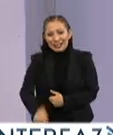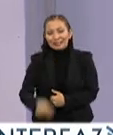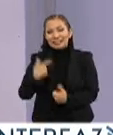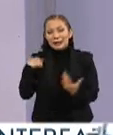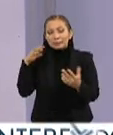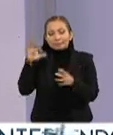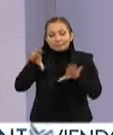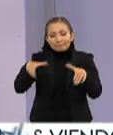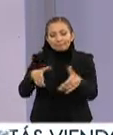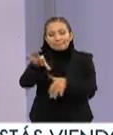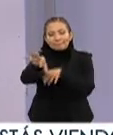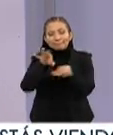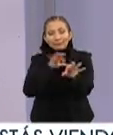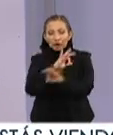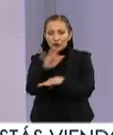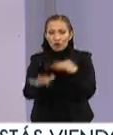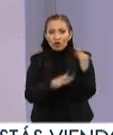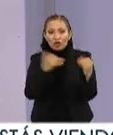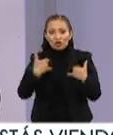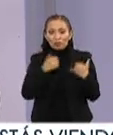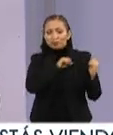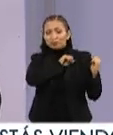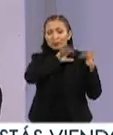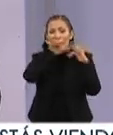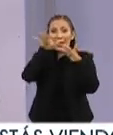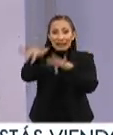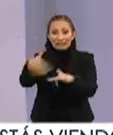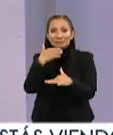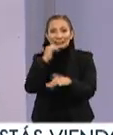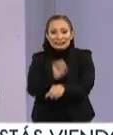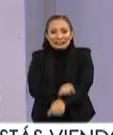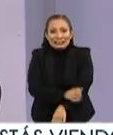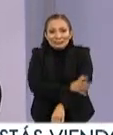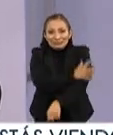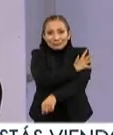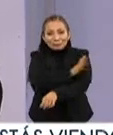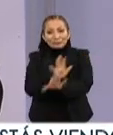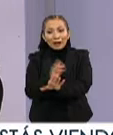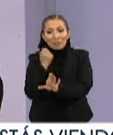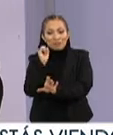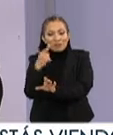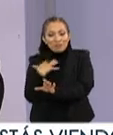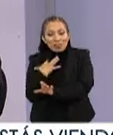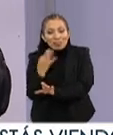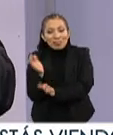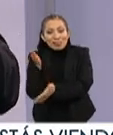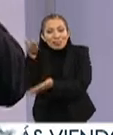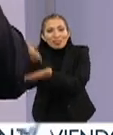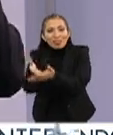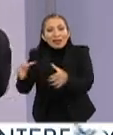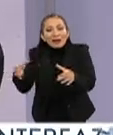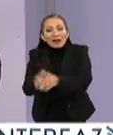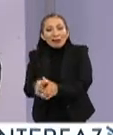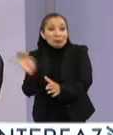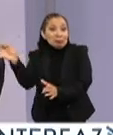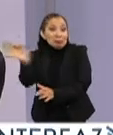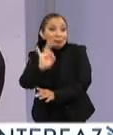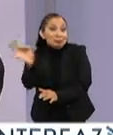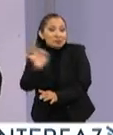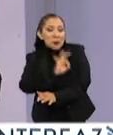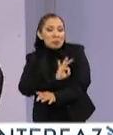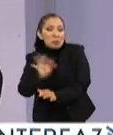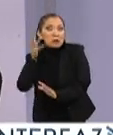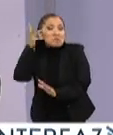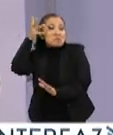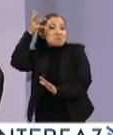este selectivo, y por supuesto todos los jóvenes tienen una gran emoción por ser parte de algo que probablemente